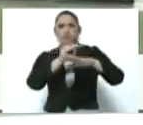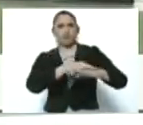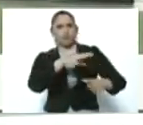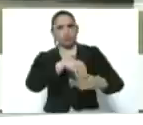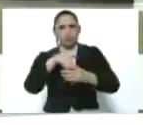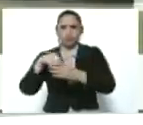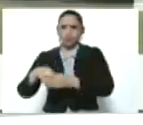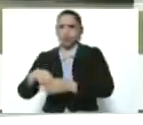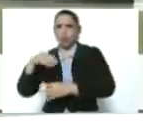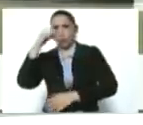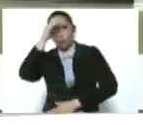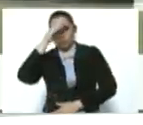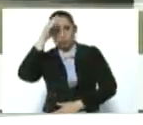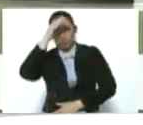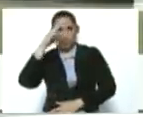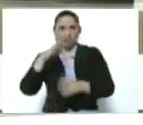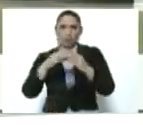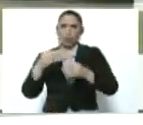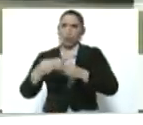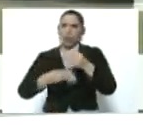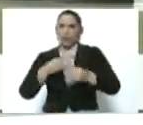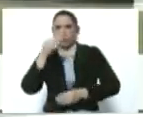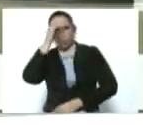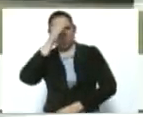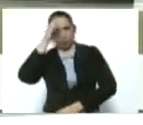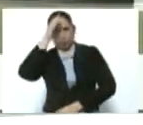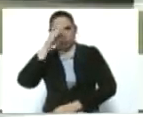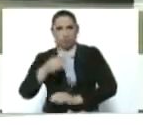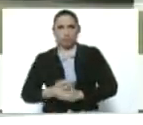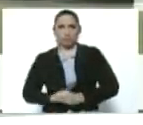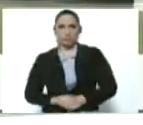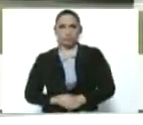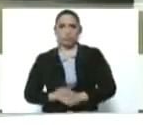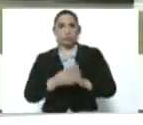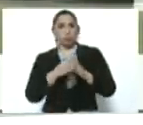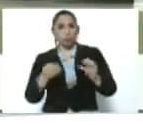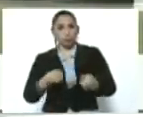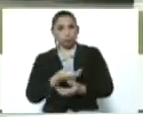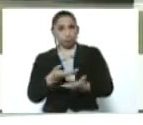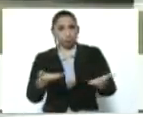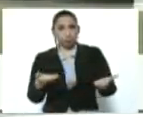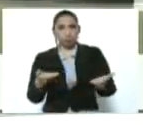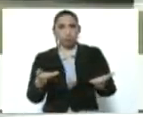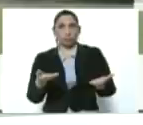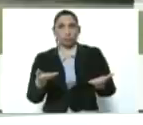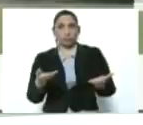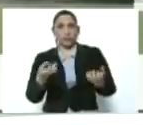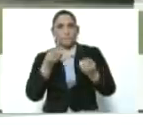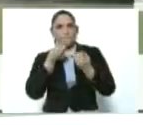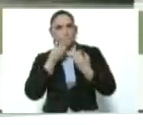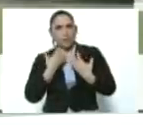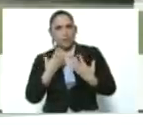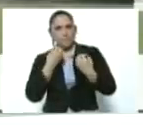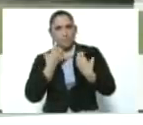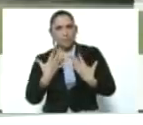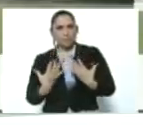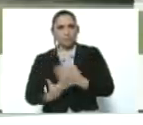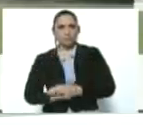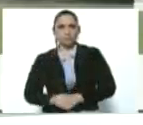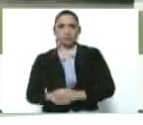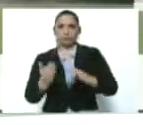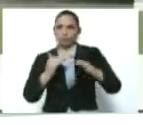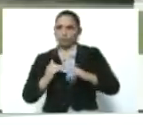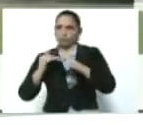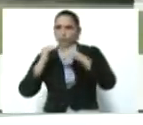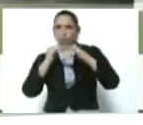conciencia porque todo esto lo hemos hecho por conciencia todo lo hemos hecho por el bien como el